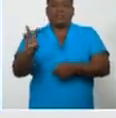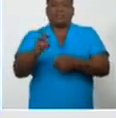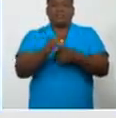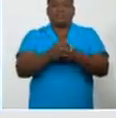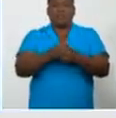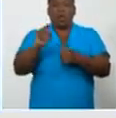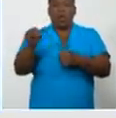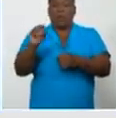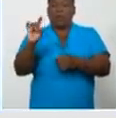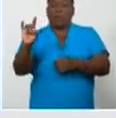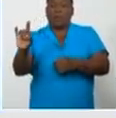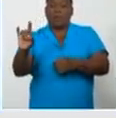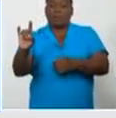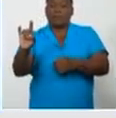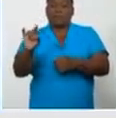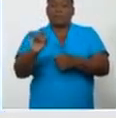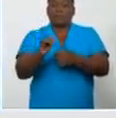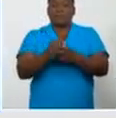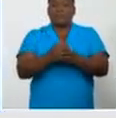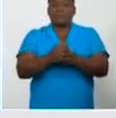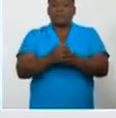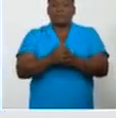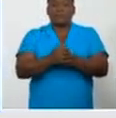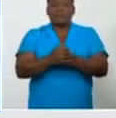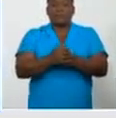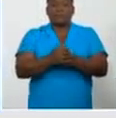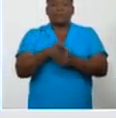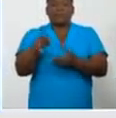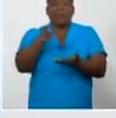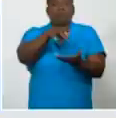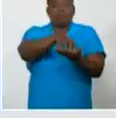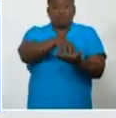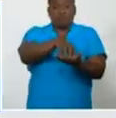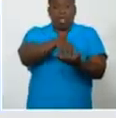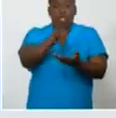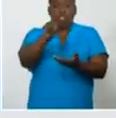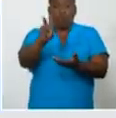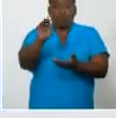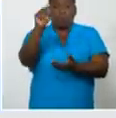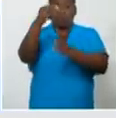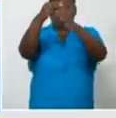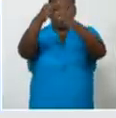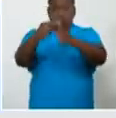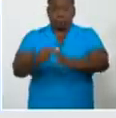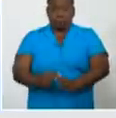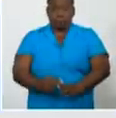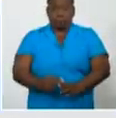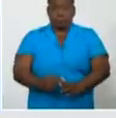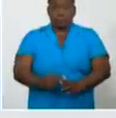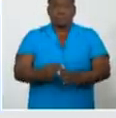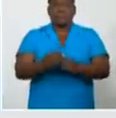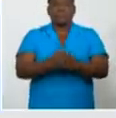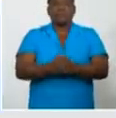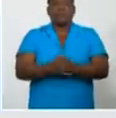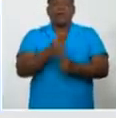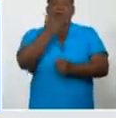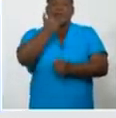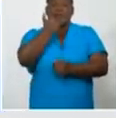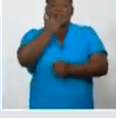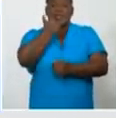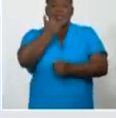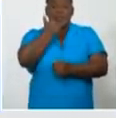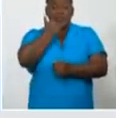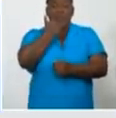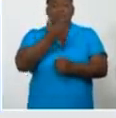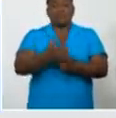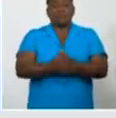333,9, pues es el lugar número 12 en cuanto a tasa de incidencia, que aprietan